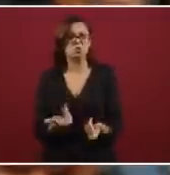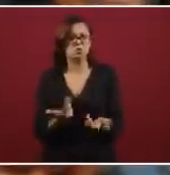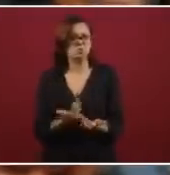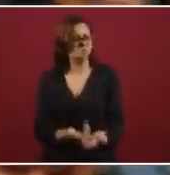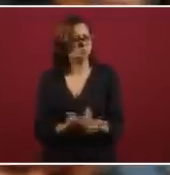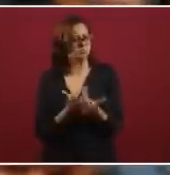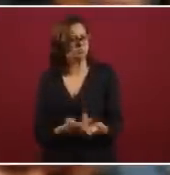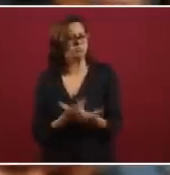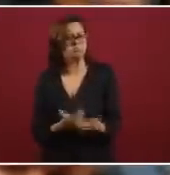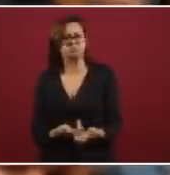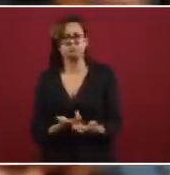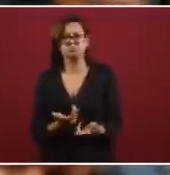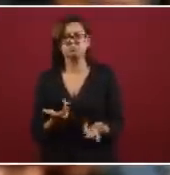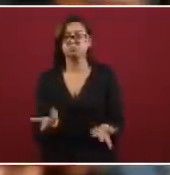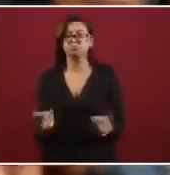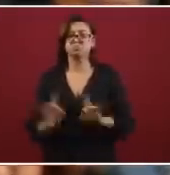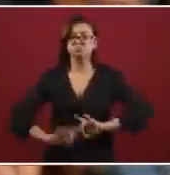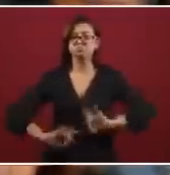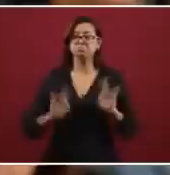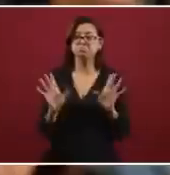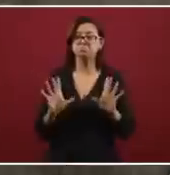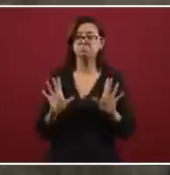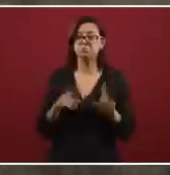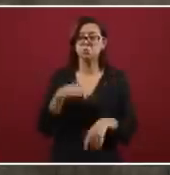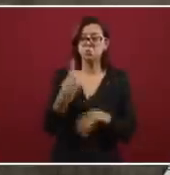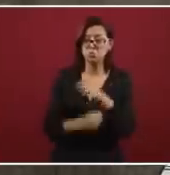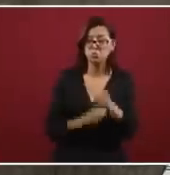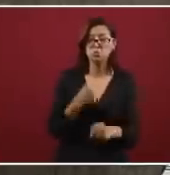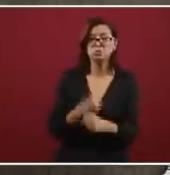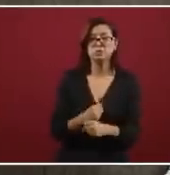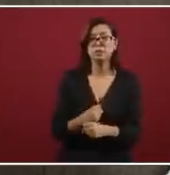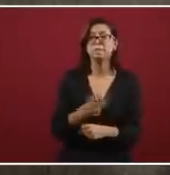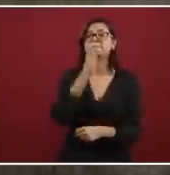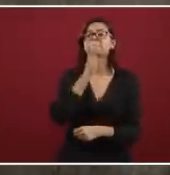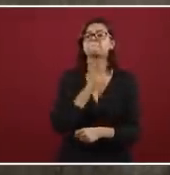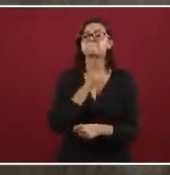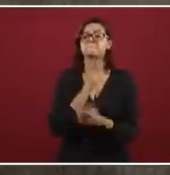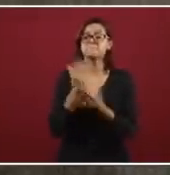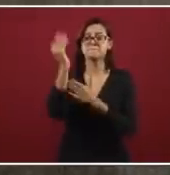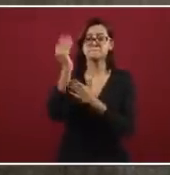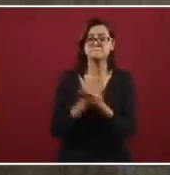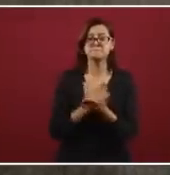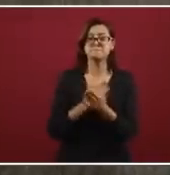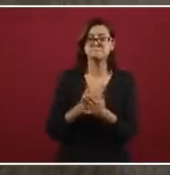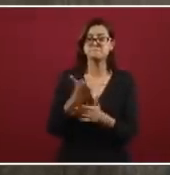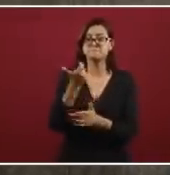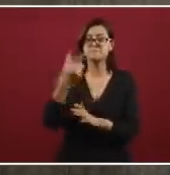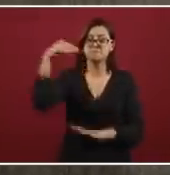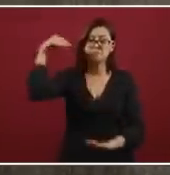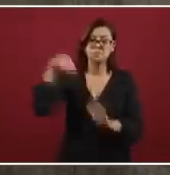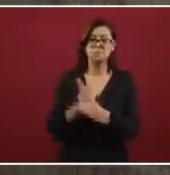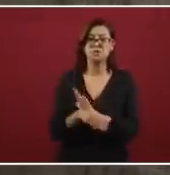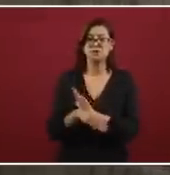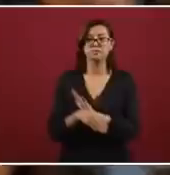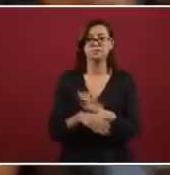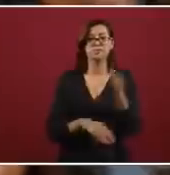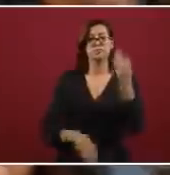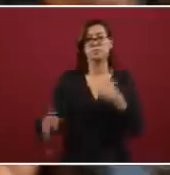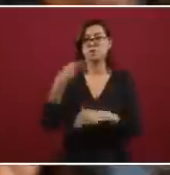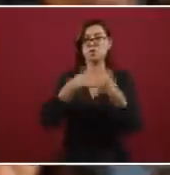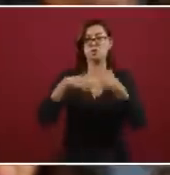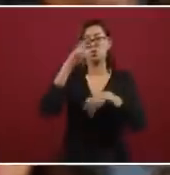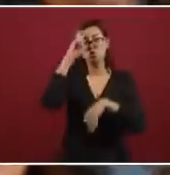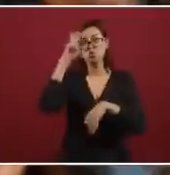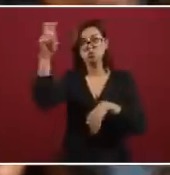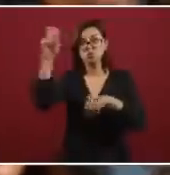abundancia. Y cataplún, un año después exactamente, el petróleo descendió bruscamente de precio y todo ese sueño y toda